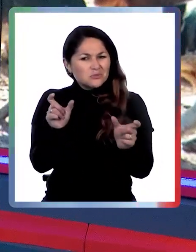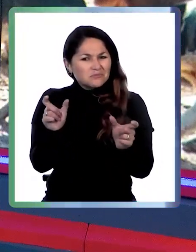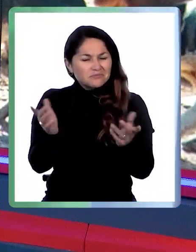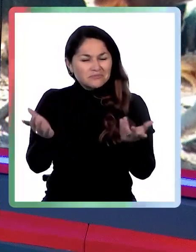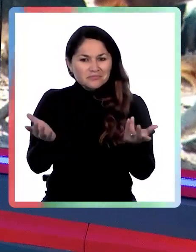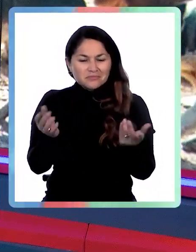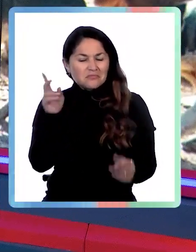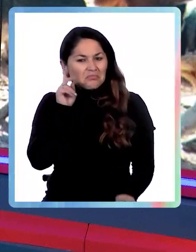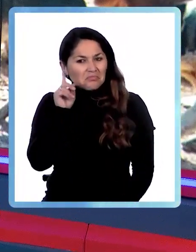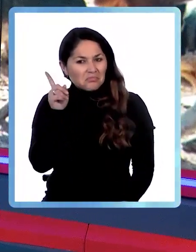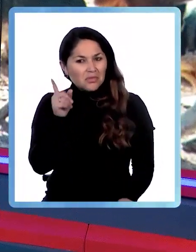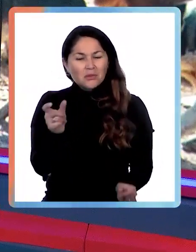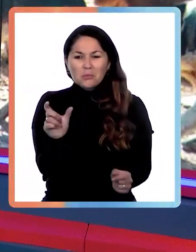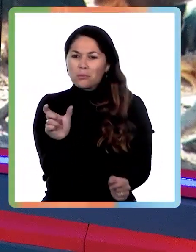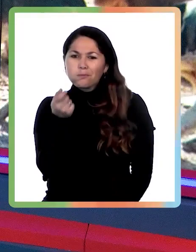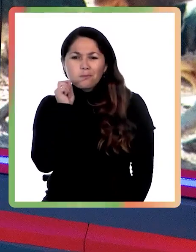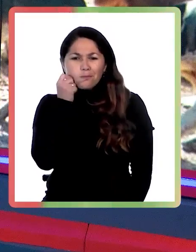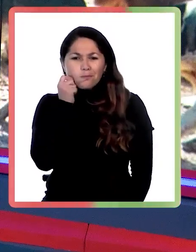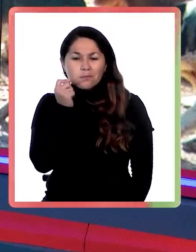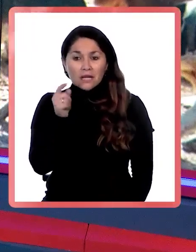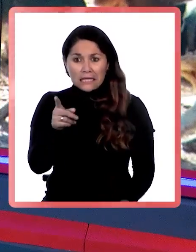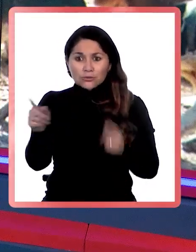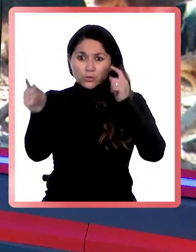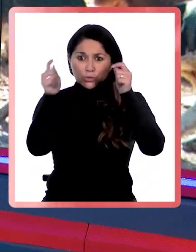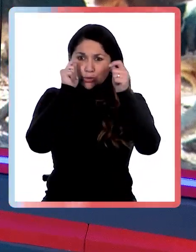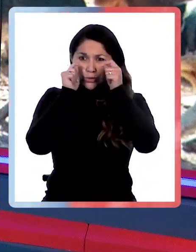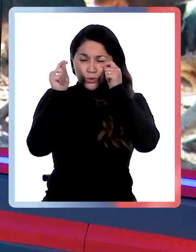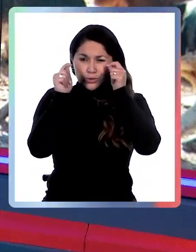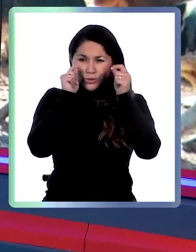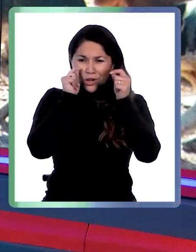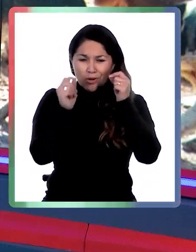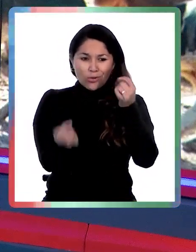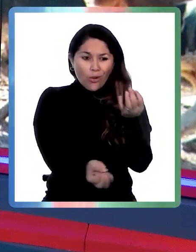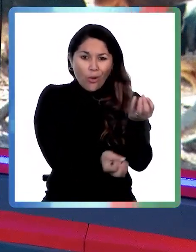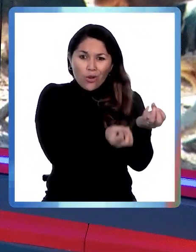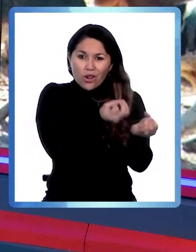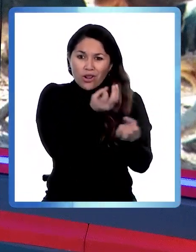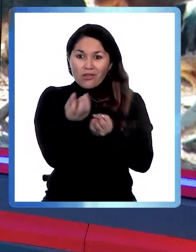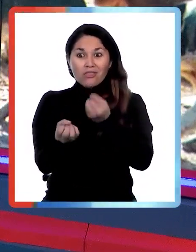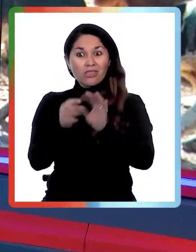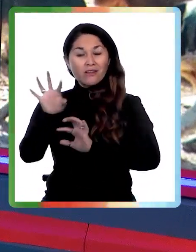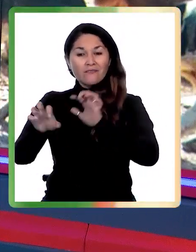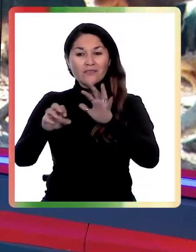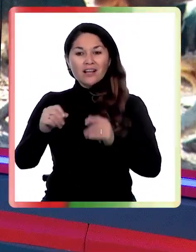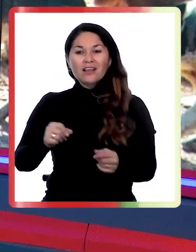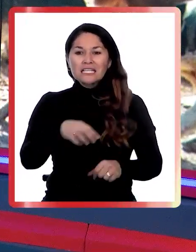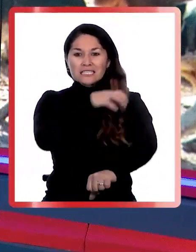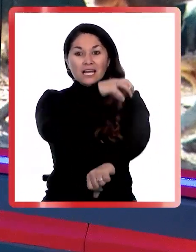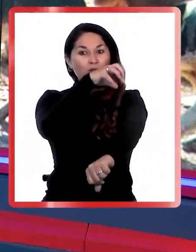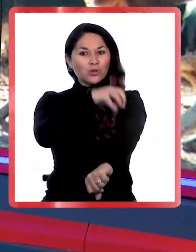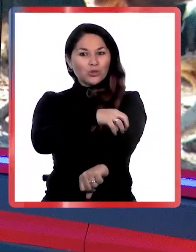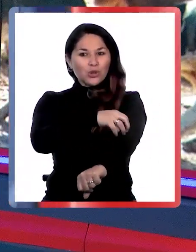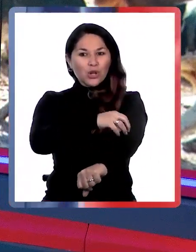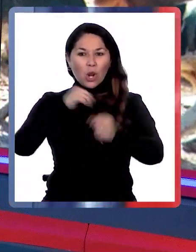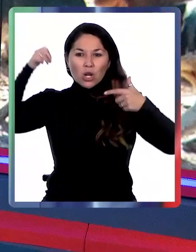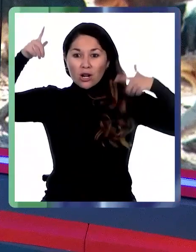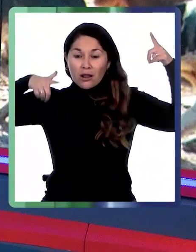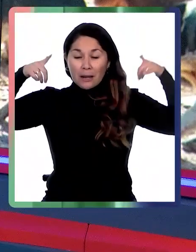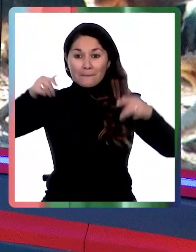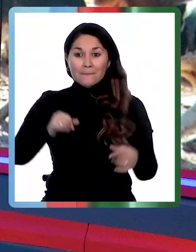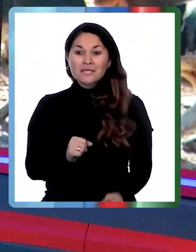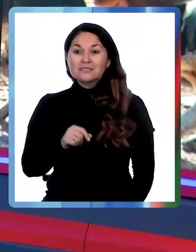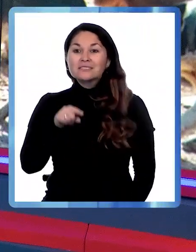habitual de escuchar y que en muchos casos representa un un riesgo para la flora y fauna en la región del maule no es la